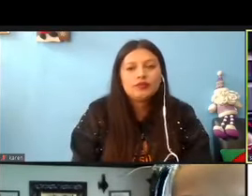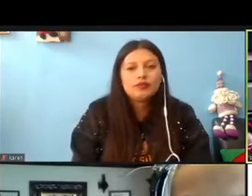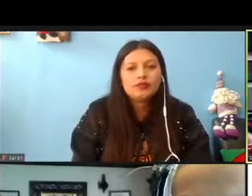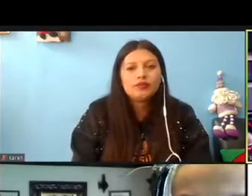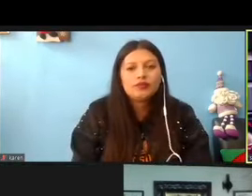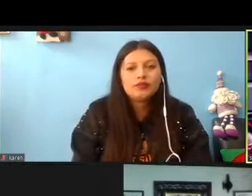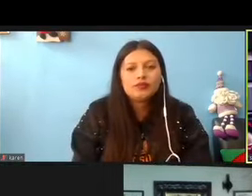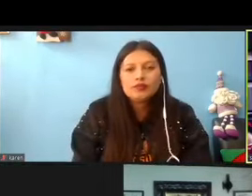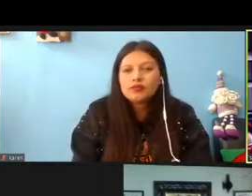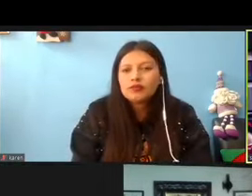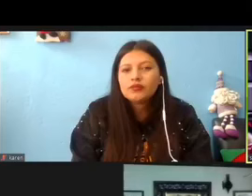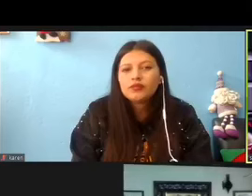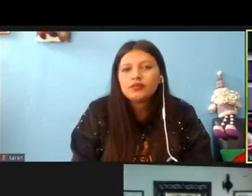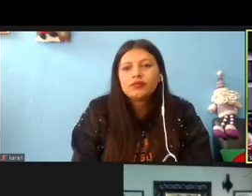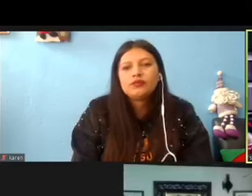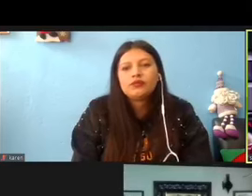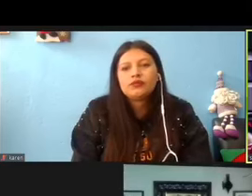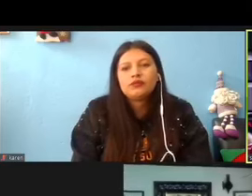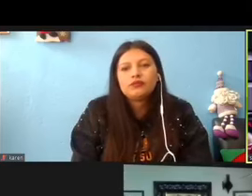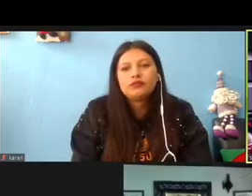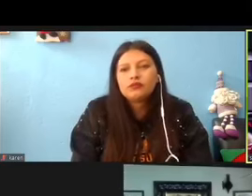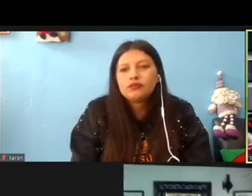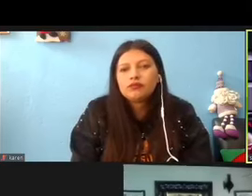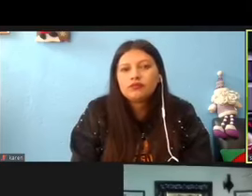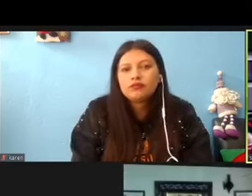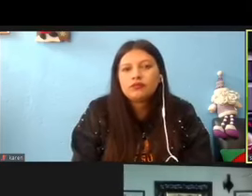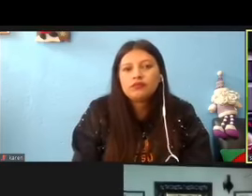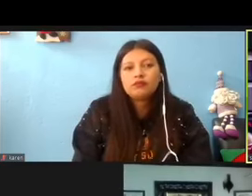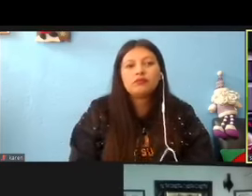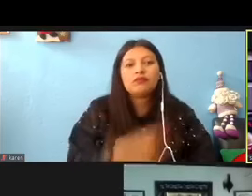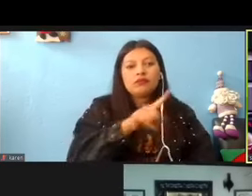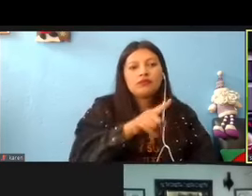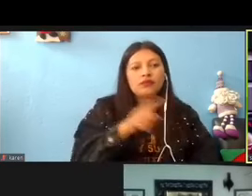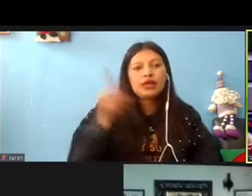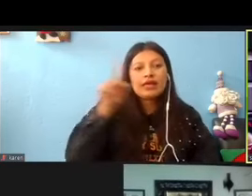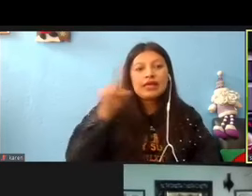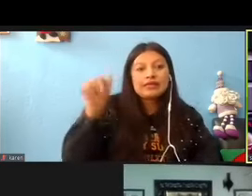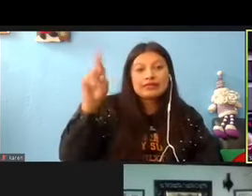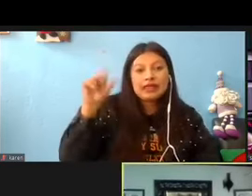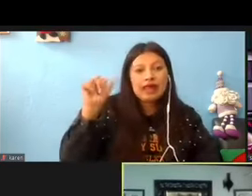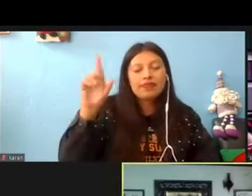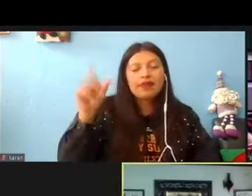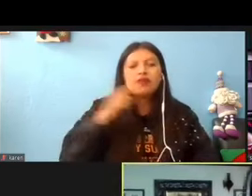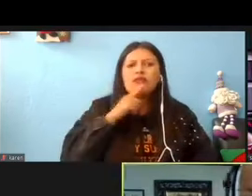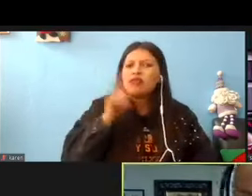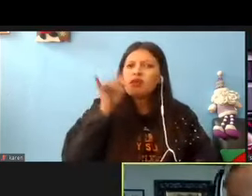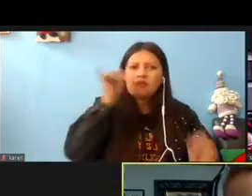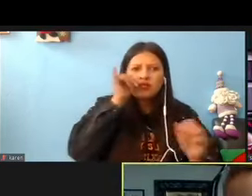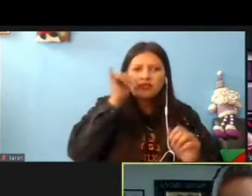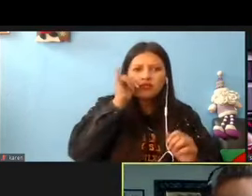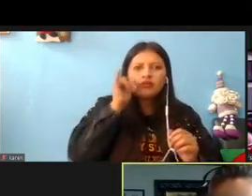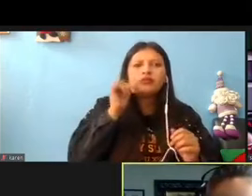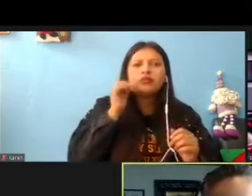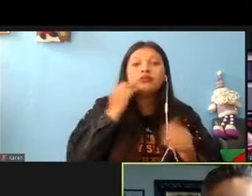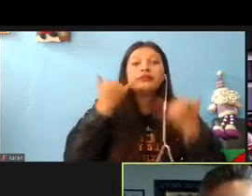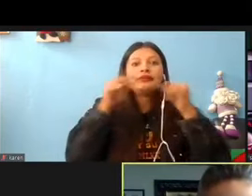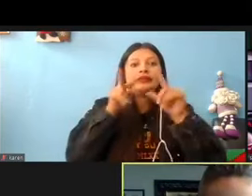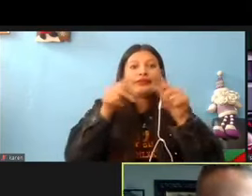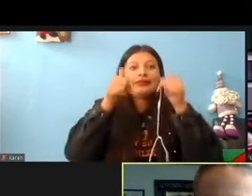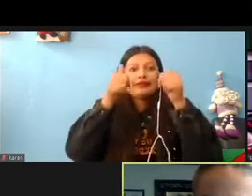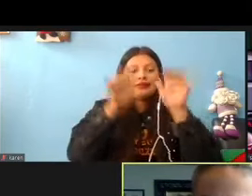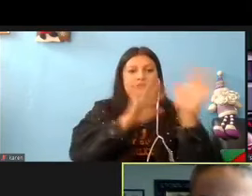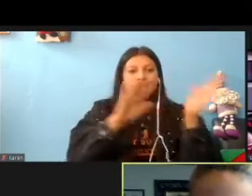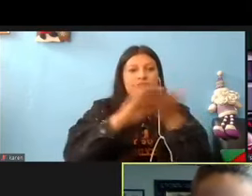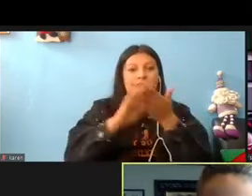tu... No, yo no te veo en cámara. No sé si los colegas que están acá. Ya.